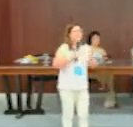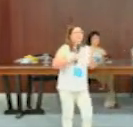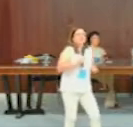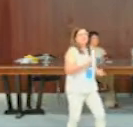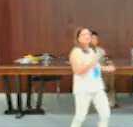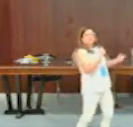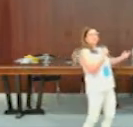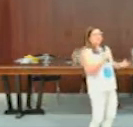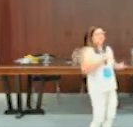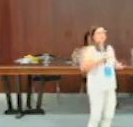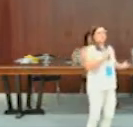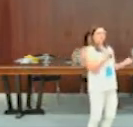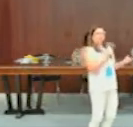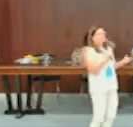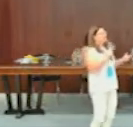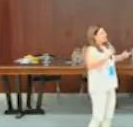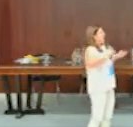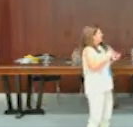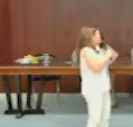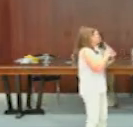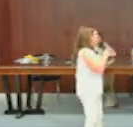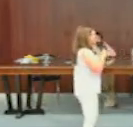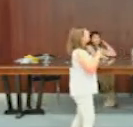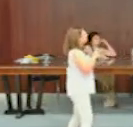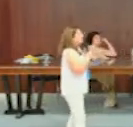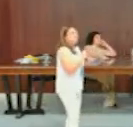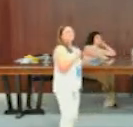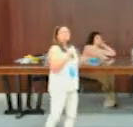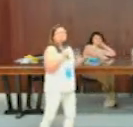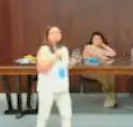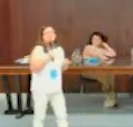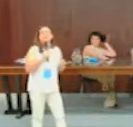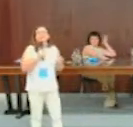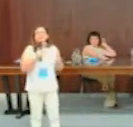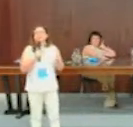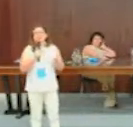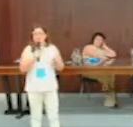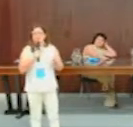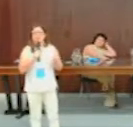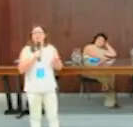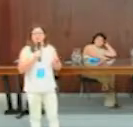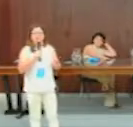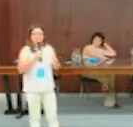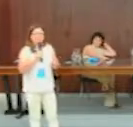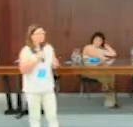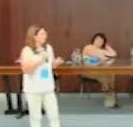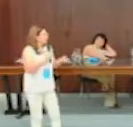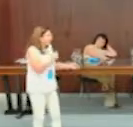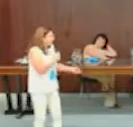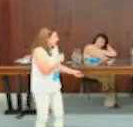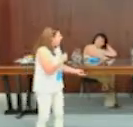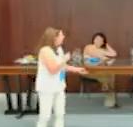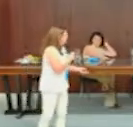rueda no ingresaban por la puerta porque eran más anchas. Entonces eso es importante a la hora de la consulta.